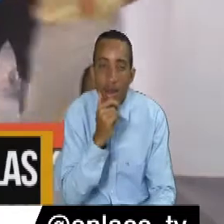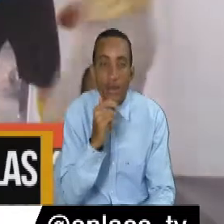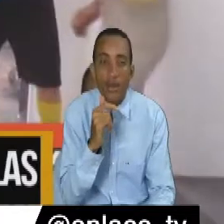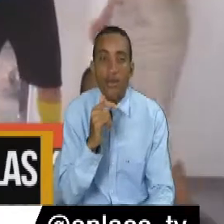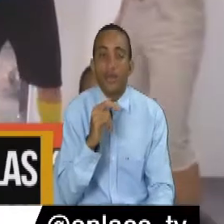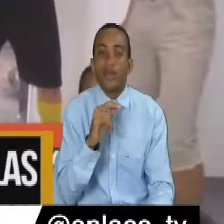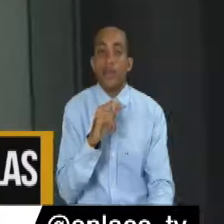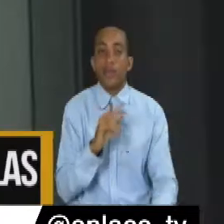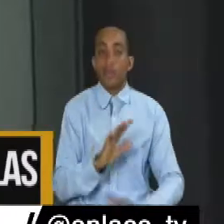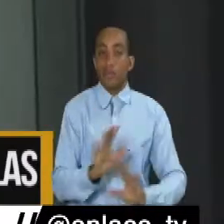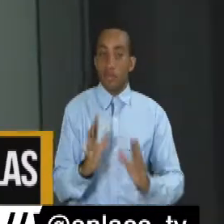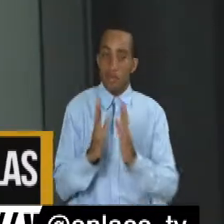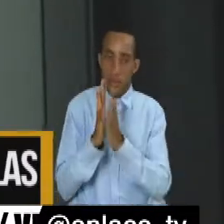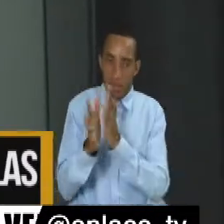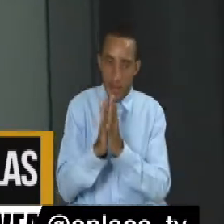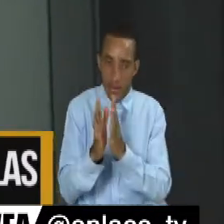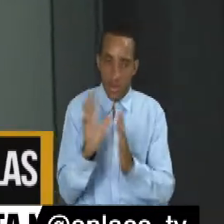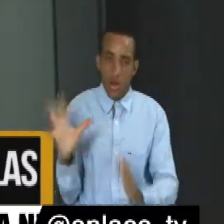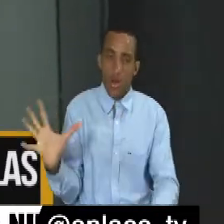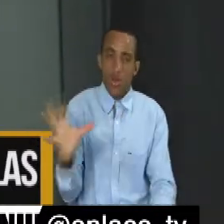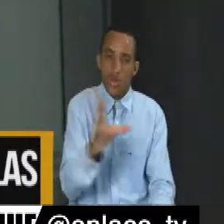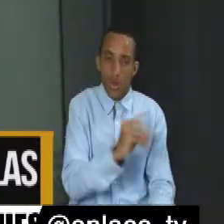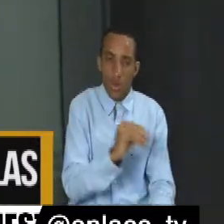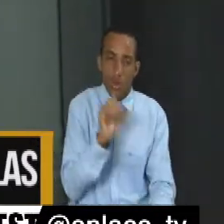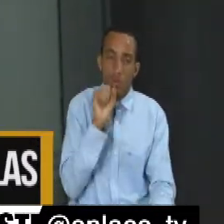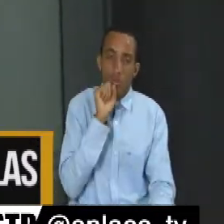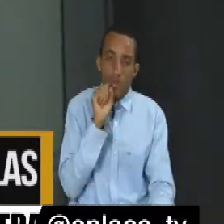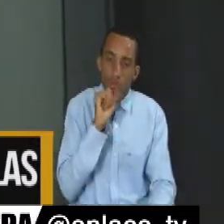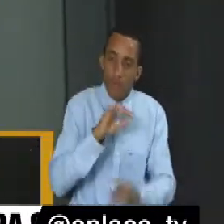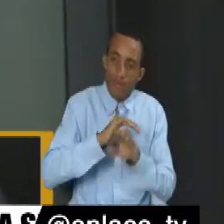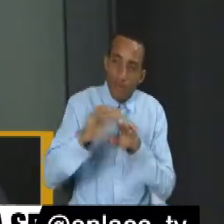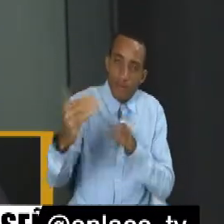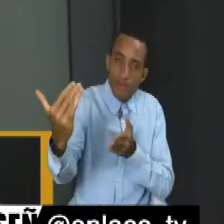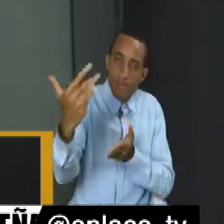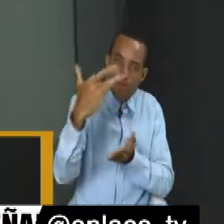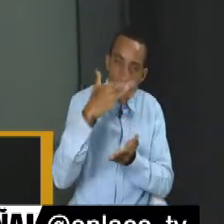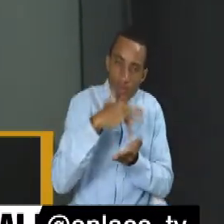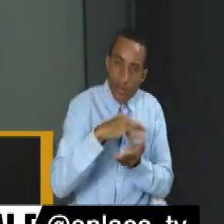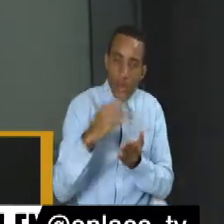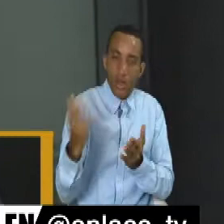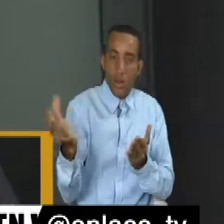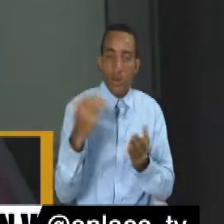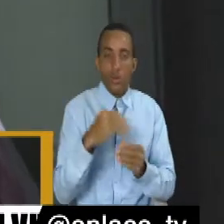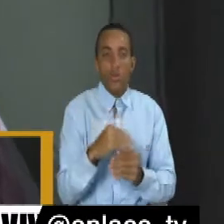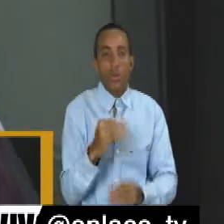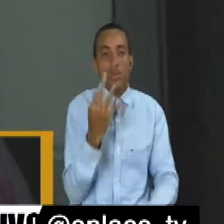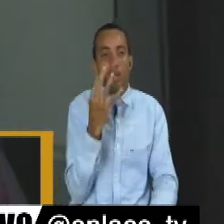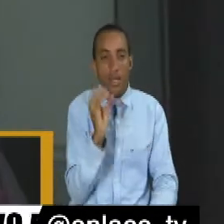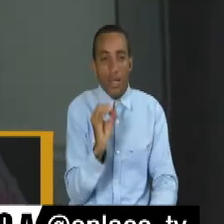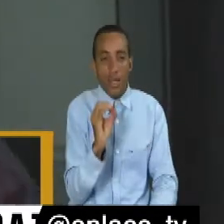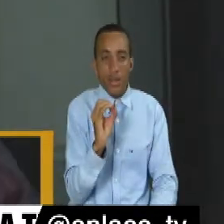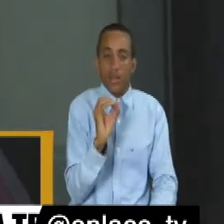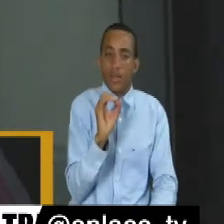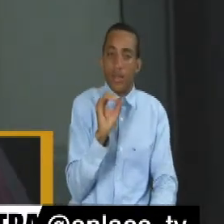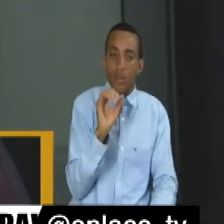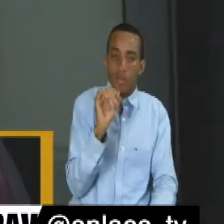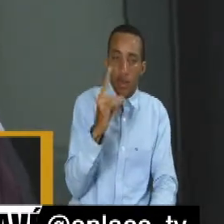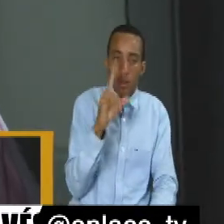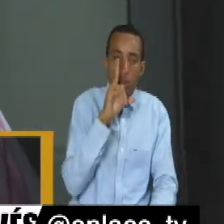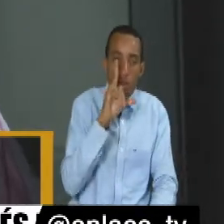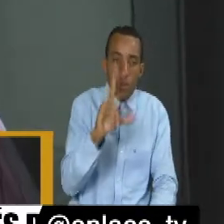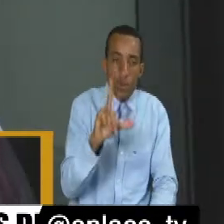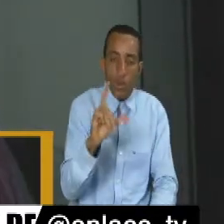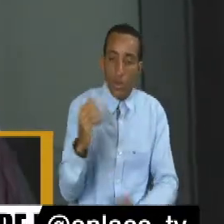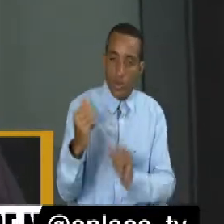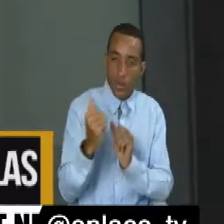teatro. Estamos invitando a todos los barranqueños para que el 30 y el 1 de julio nos acompañen